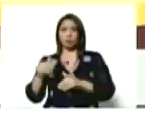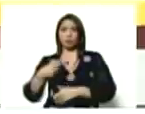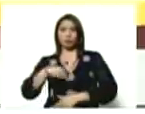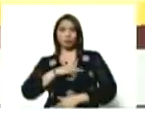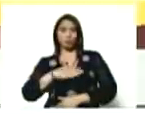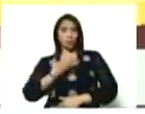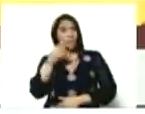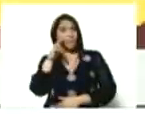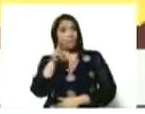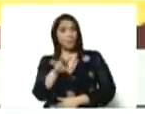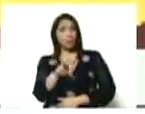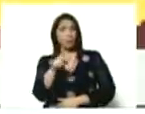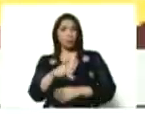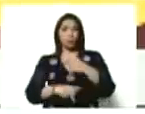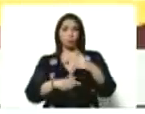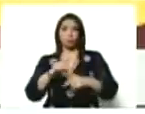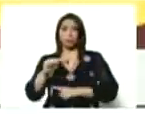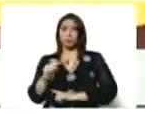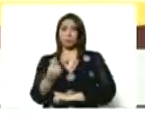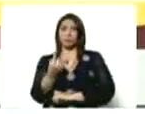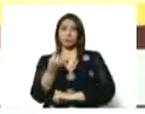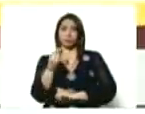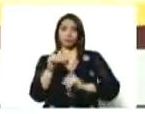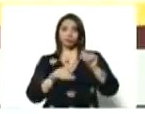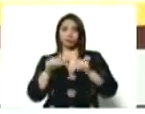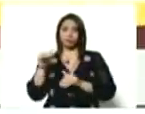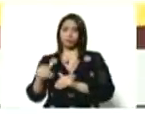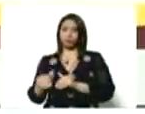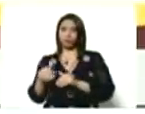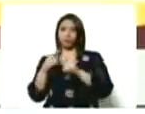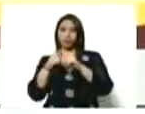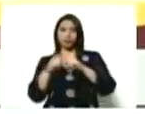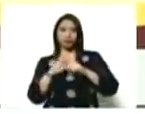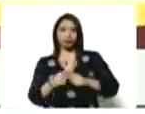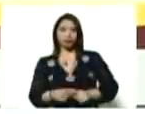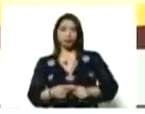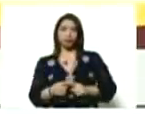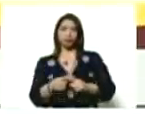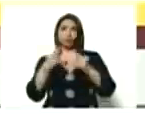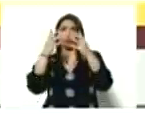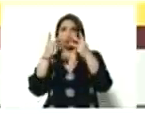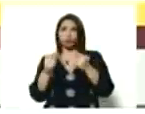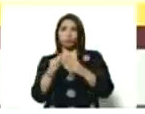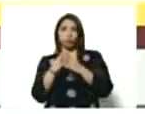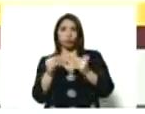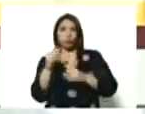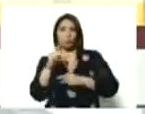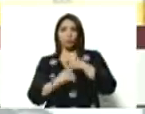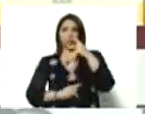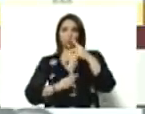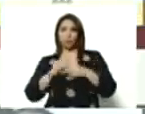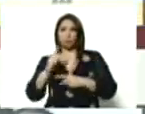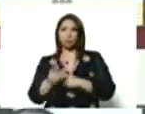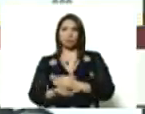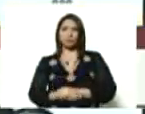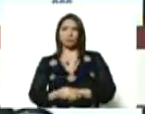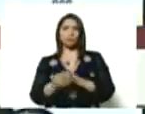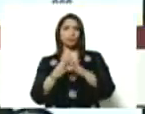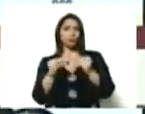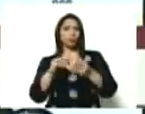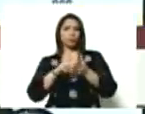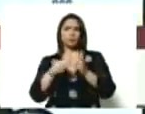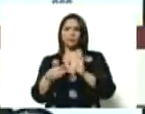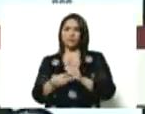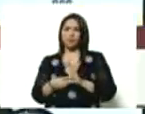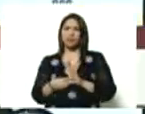los procesos principales que se auditan en el software de totalización es todo el proceso de puesta a cero, todo lo que es la